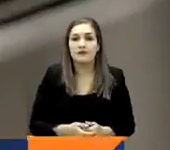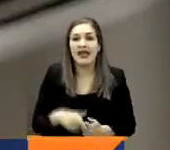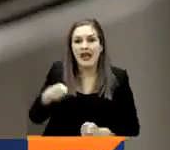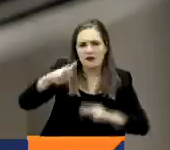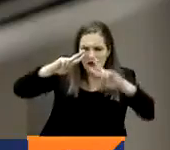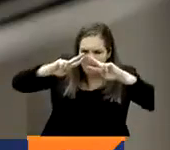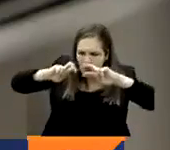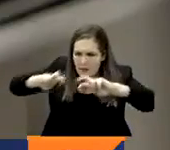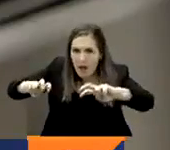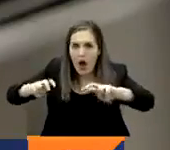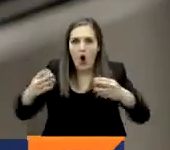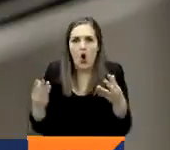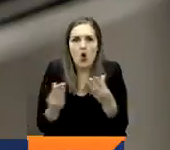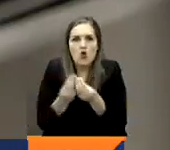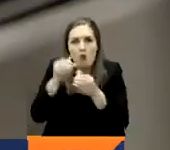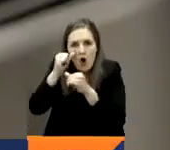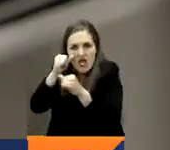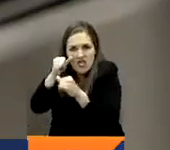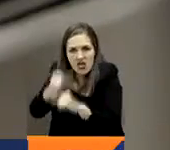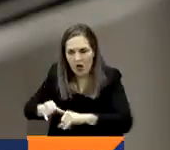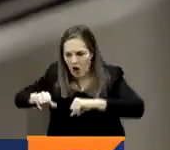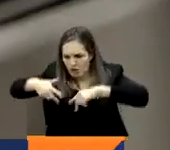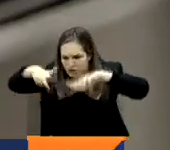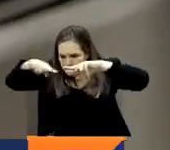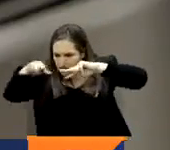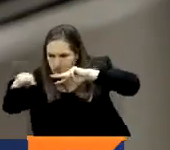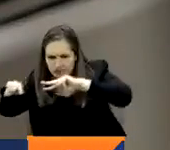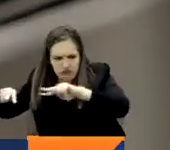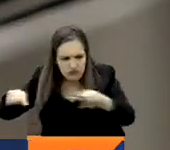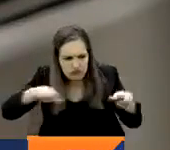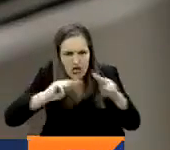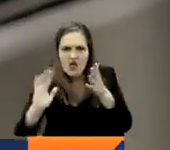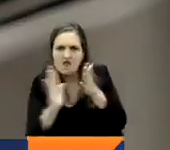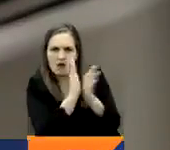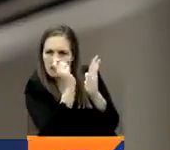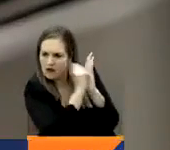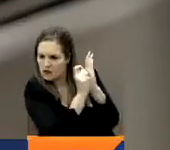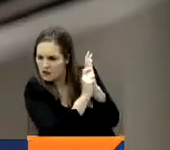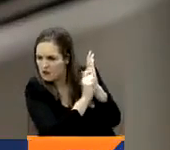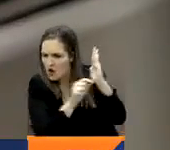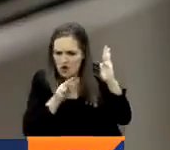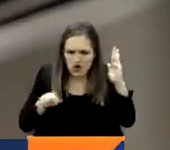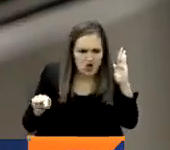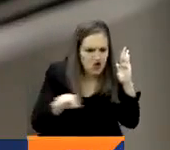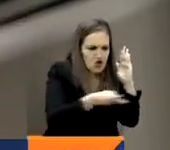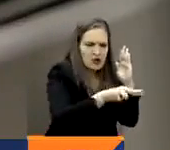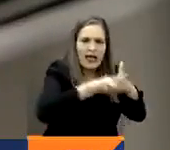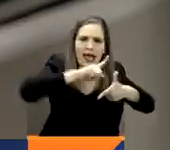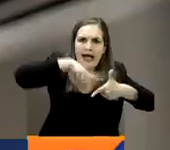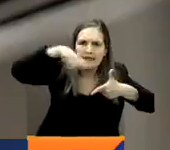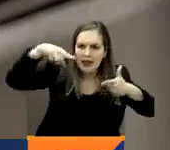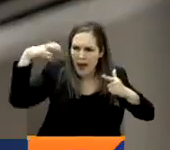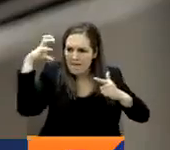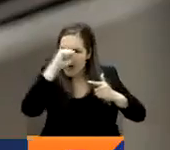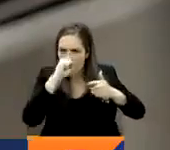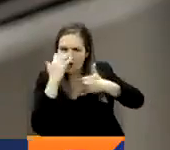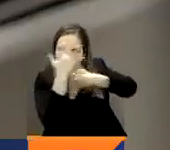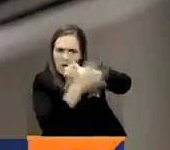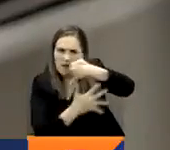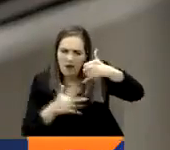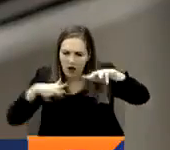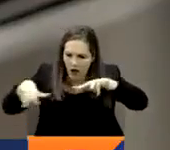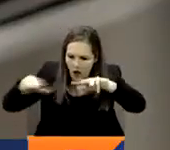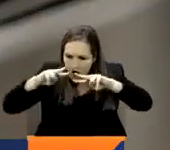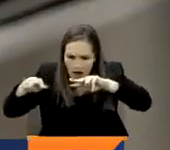técnicos ingenieros forestales especialistas en sistemas de información geográfica y también estadísticos que nos permiten validar la información